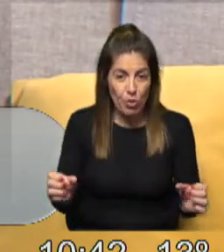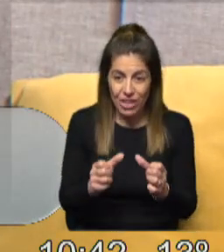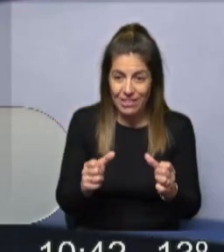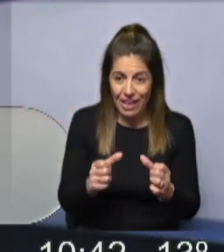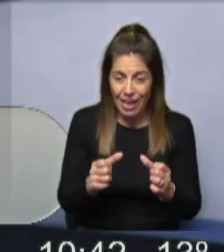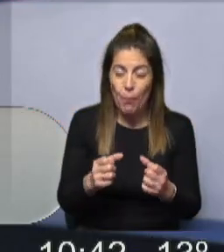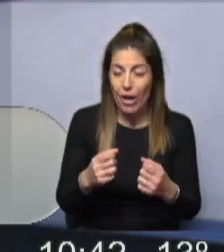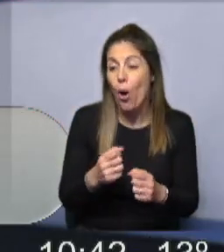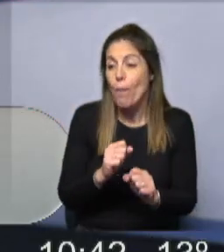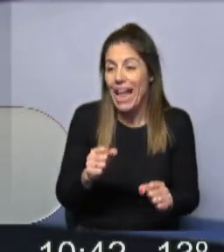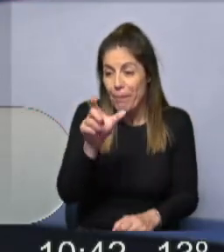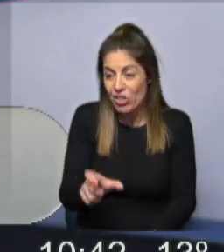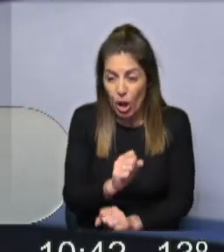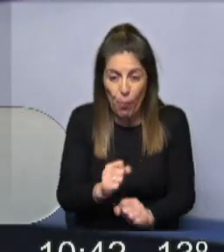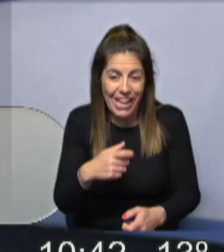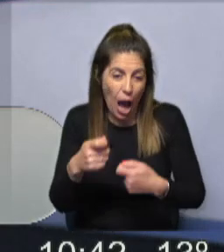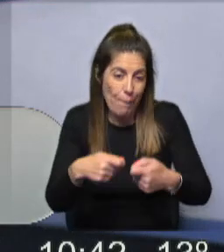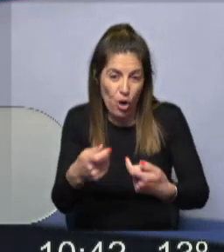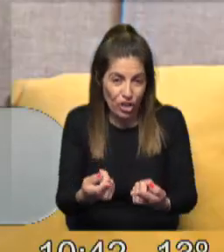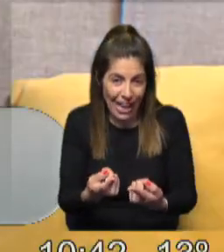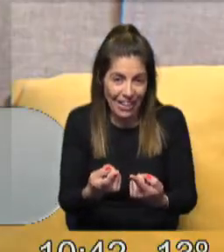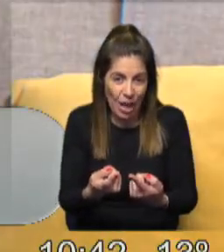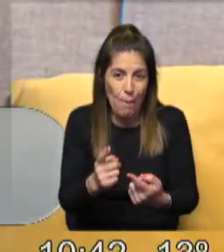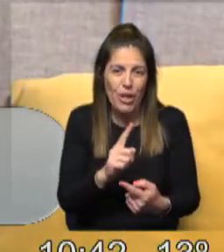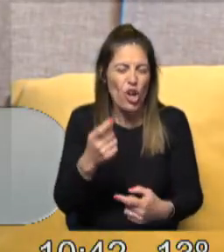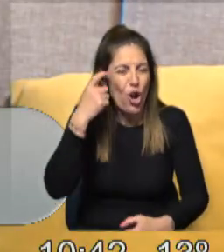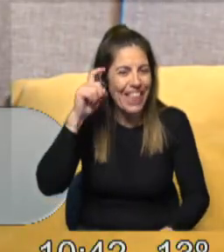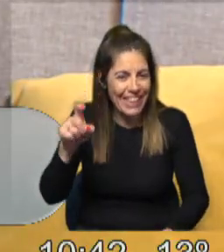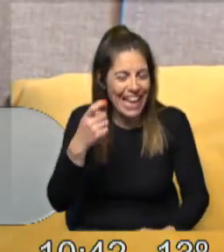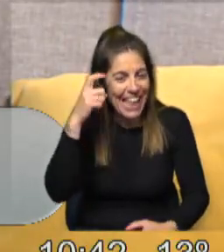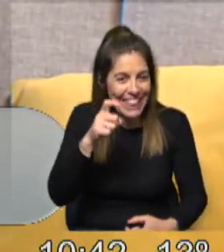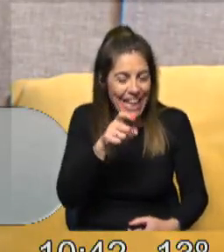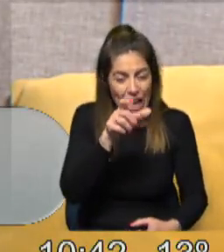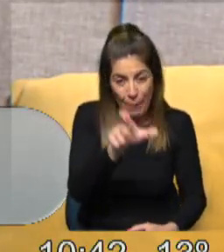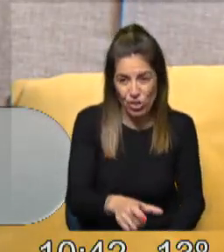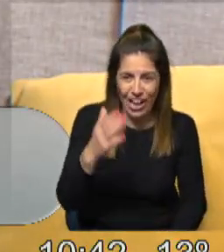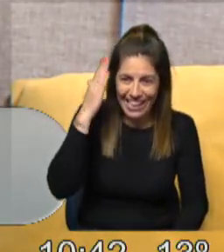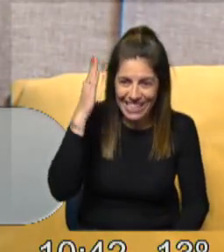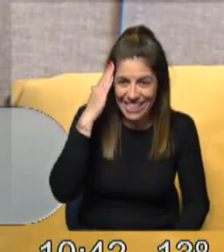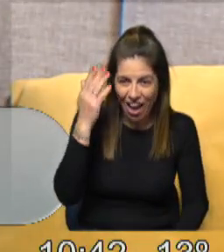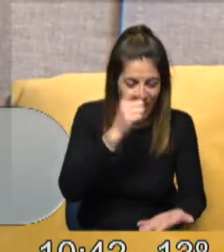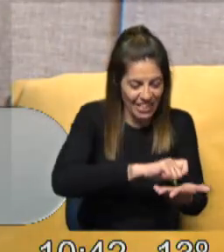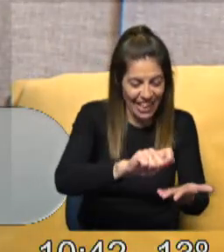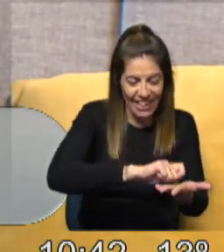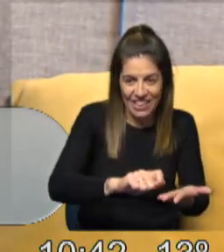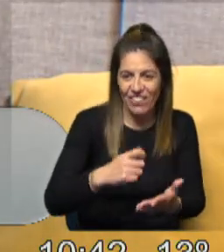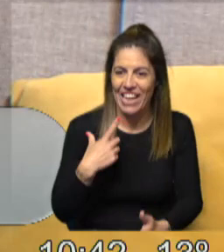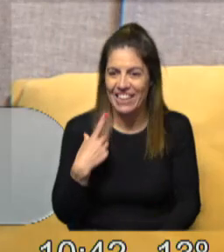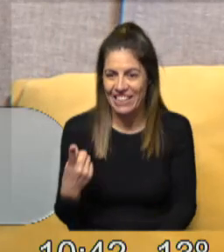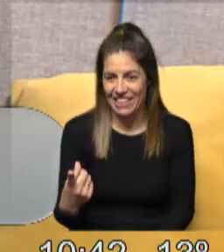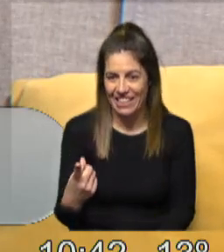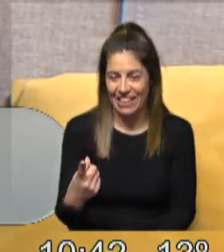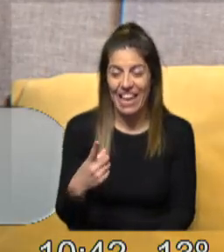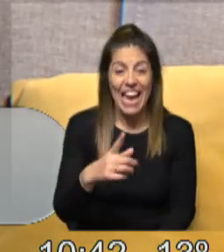billete. Aportar el billete, pero no pero meterse no, con la... Yo la idea se la dejo al tipo que sabe, que escribe, que dirige. Yo